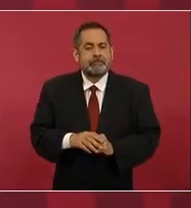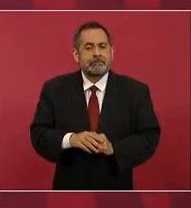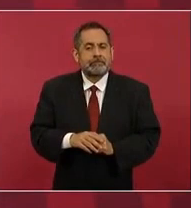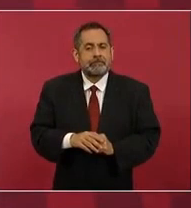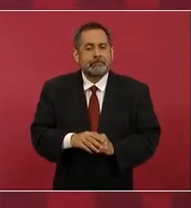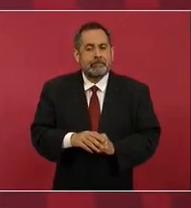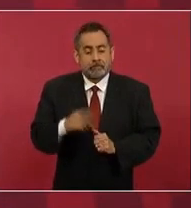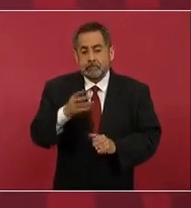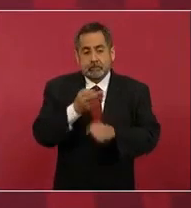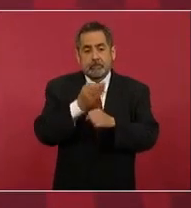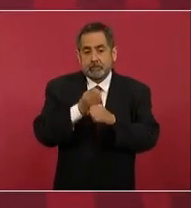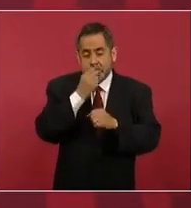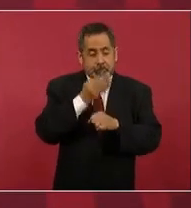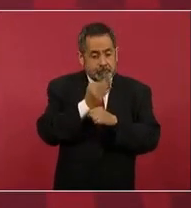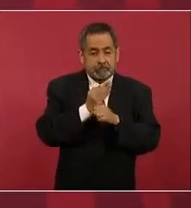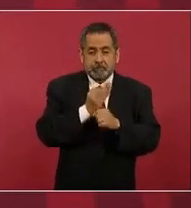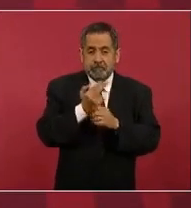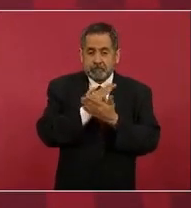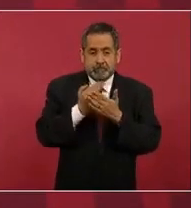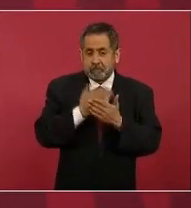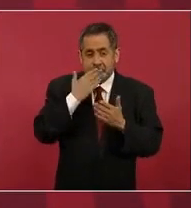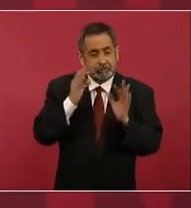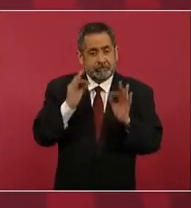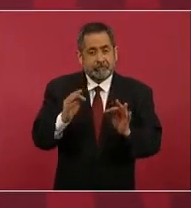Pero unos muy buenos, pero también